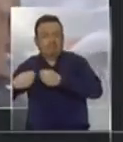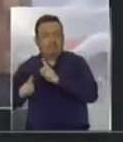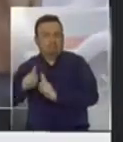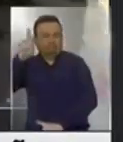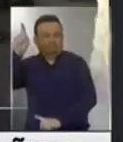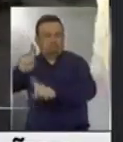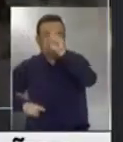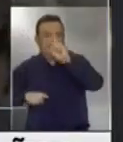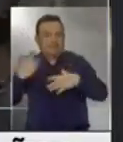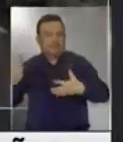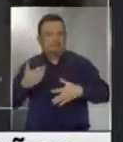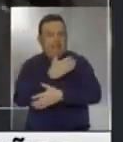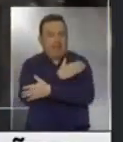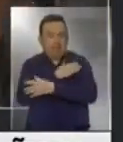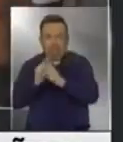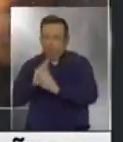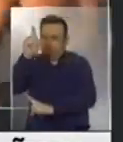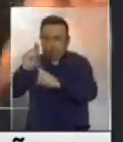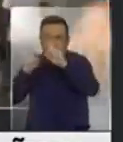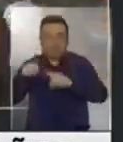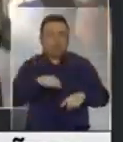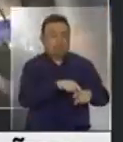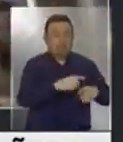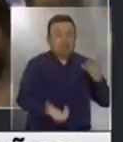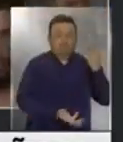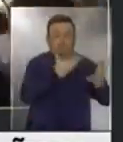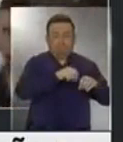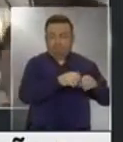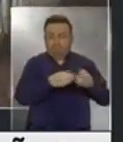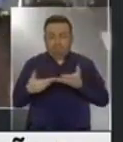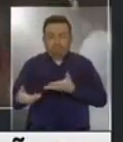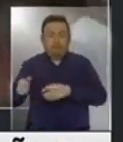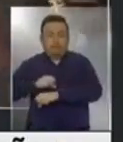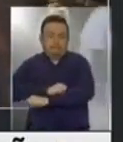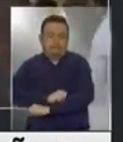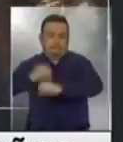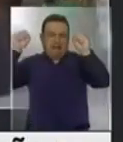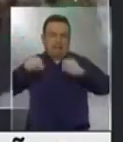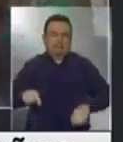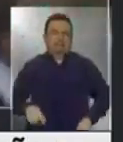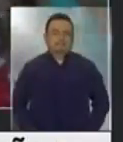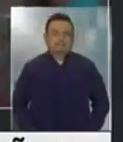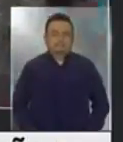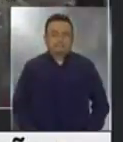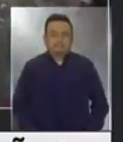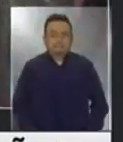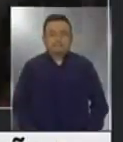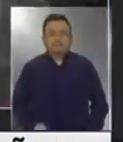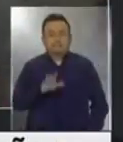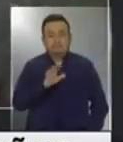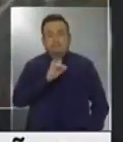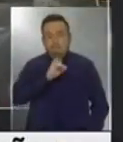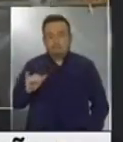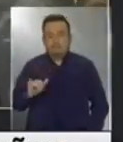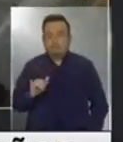guerra. Habrá que dimensionar no solo la cantidad de muertos, sino de heridos por producto de todas estas detonaciones. Vamos a ver si alguien